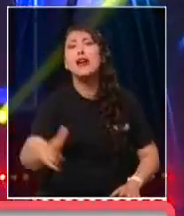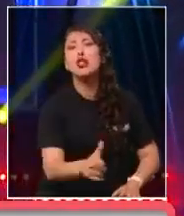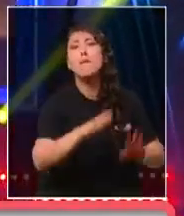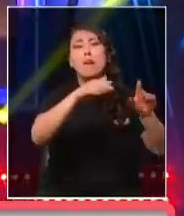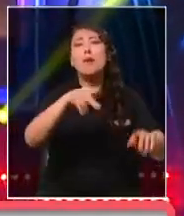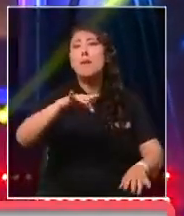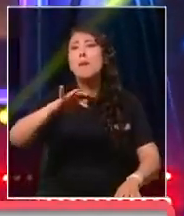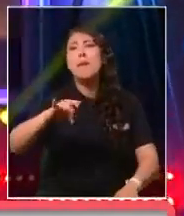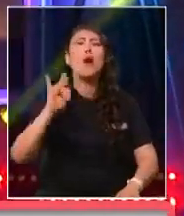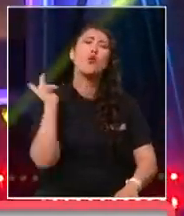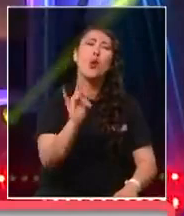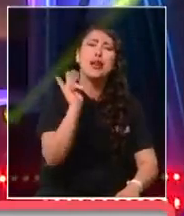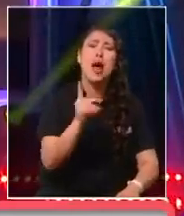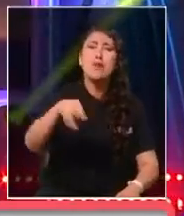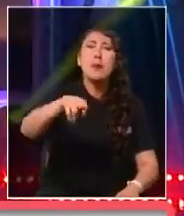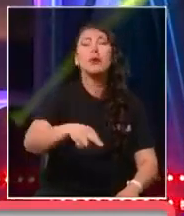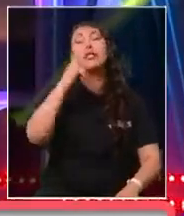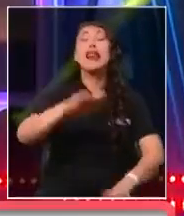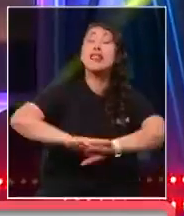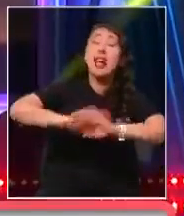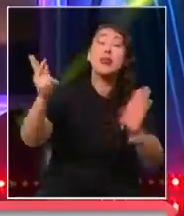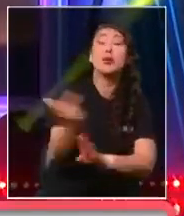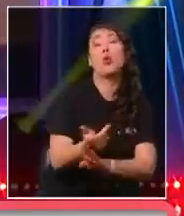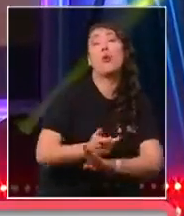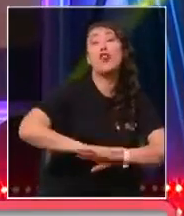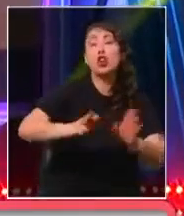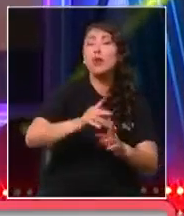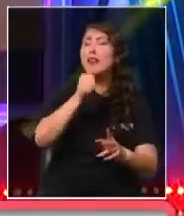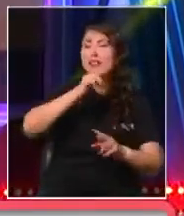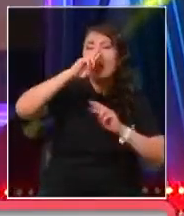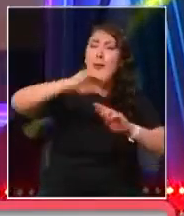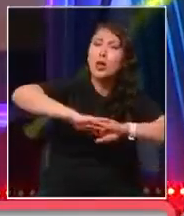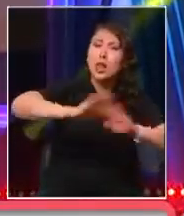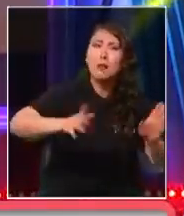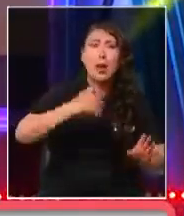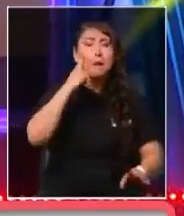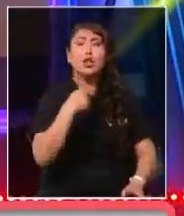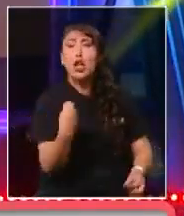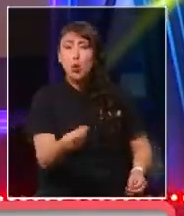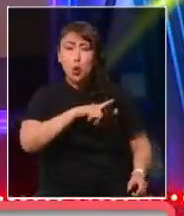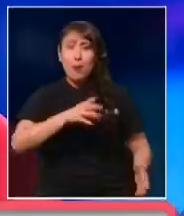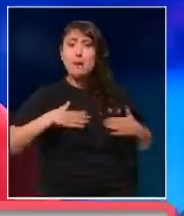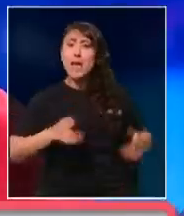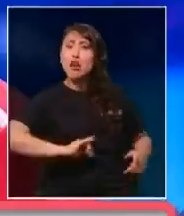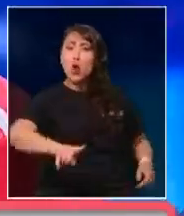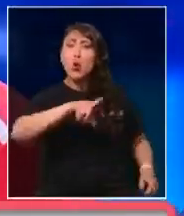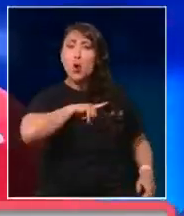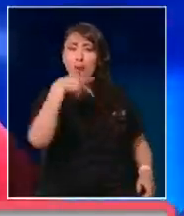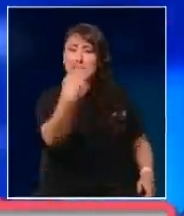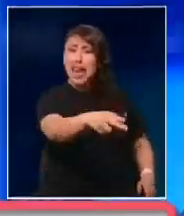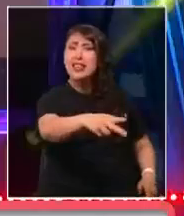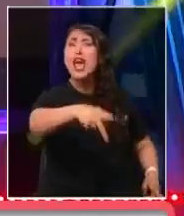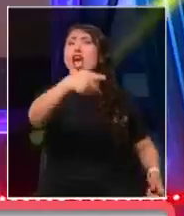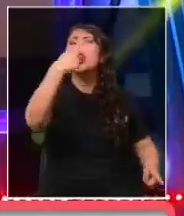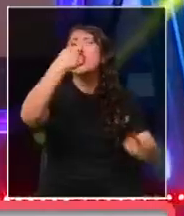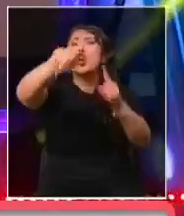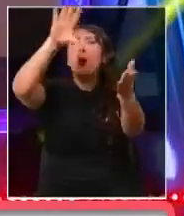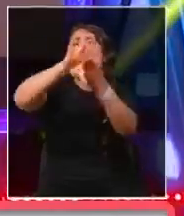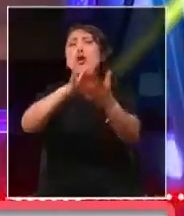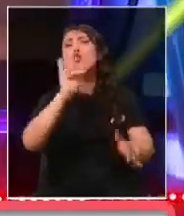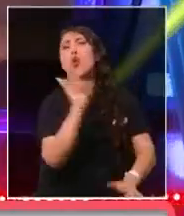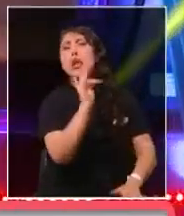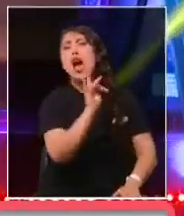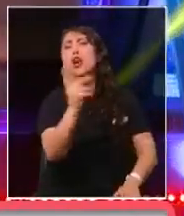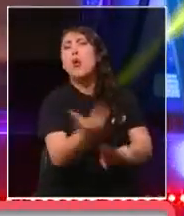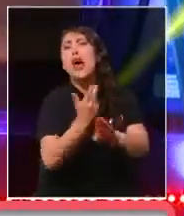tenés tú cuando hablas. Oye, para tu weón, no. ¿Sabes qué buena falta de respeto, weón? ¿Y dónde gancho? Si la culpa no la tengo yo, la culpa la tiene este gringo culiado. Please stop. No,